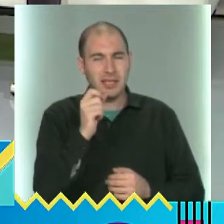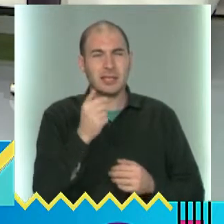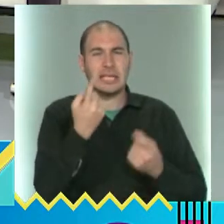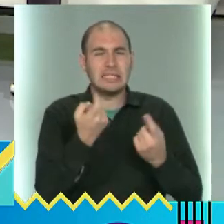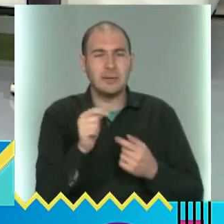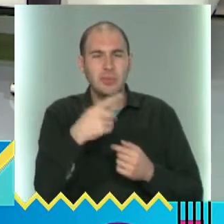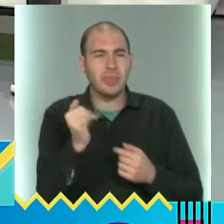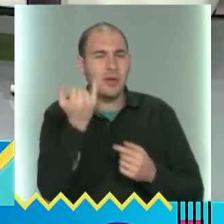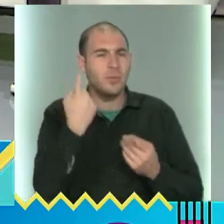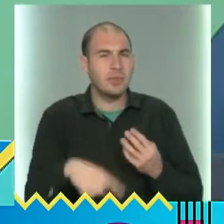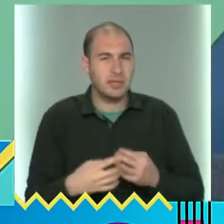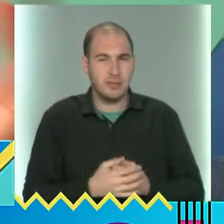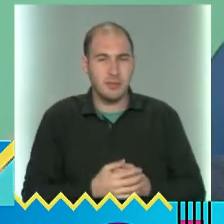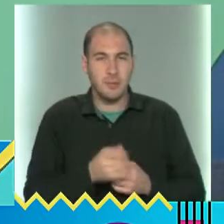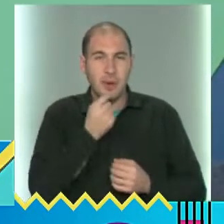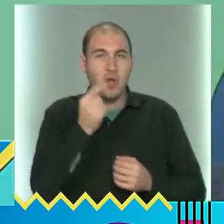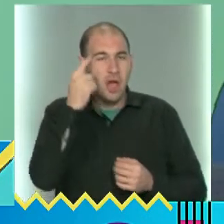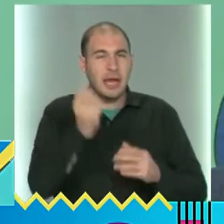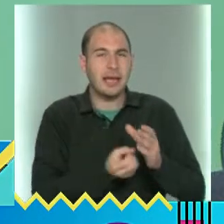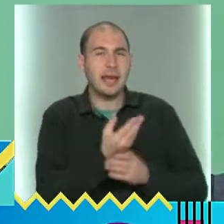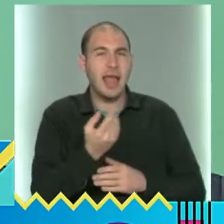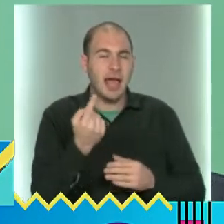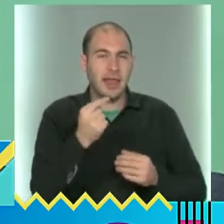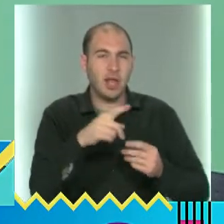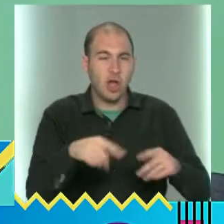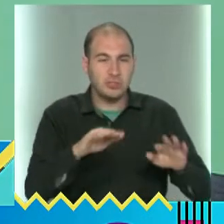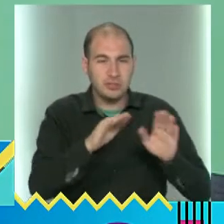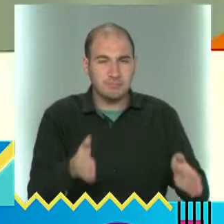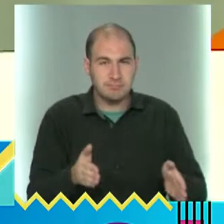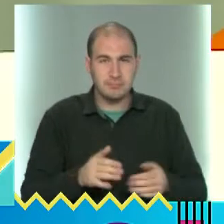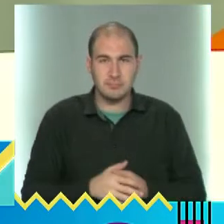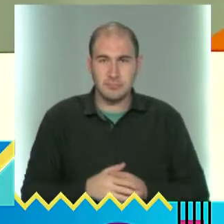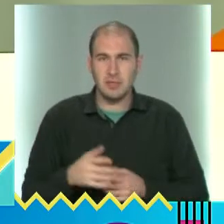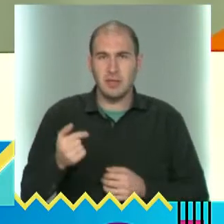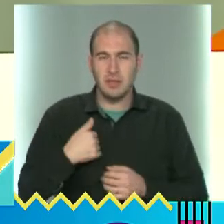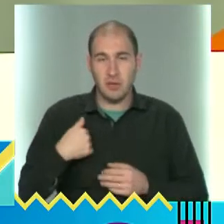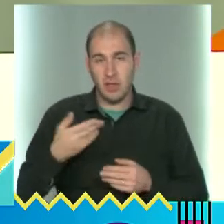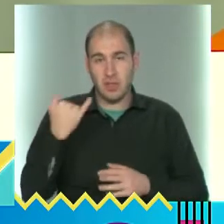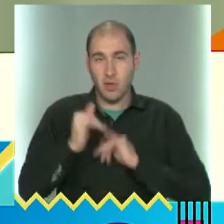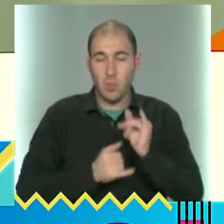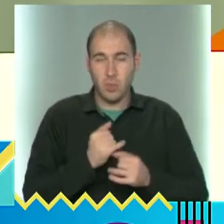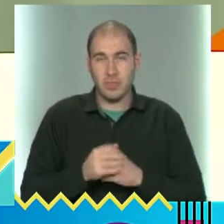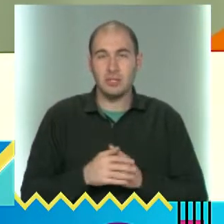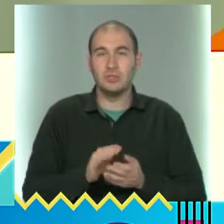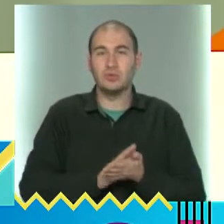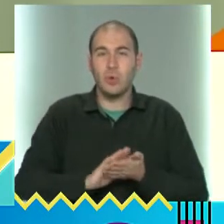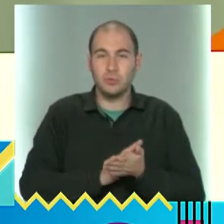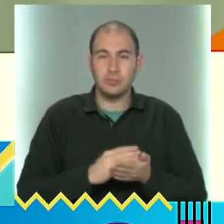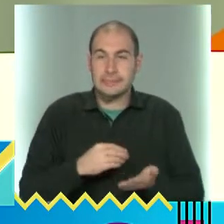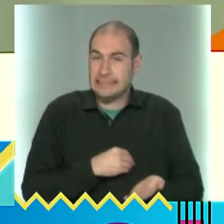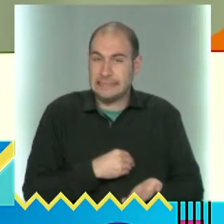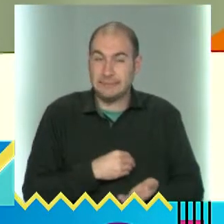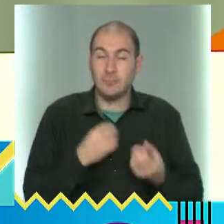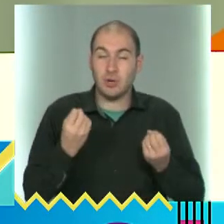necesidad detectaron? O sea, para poder crear este dispositivo. Lamentablemente esto nace, como dijimos, para crear una solución, y digo